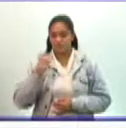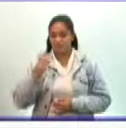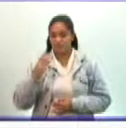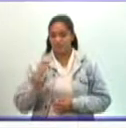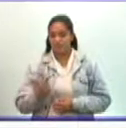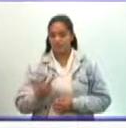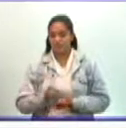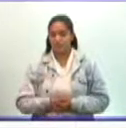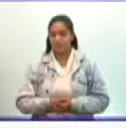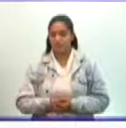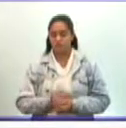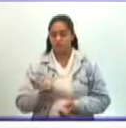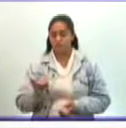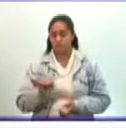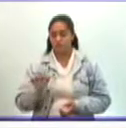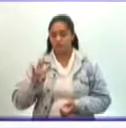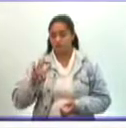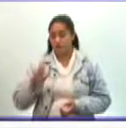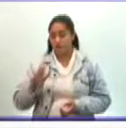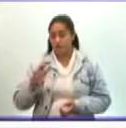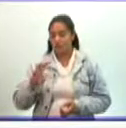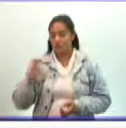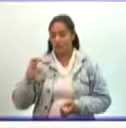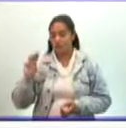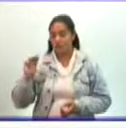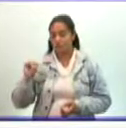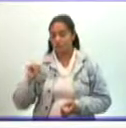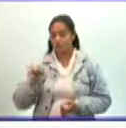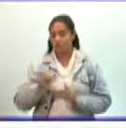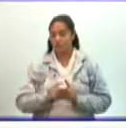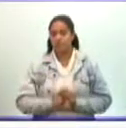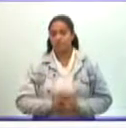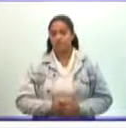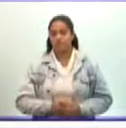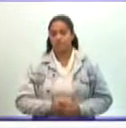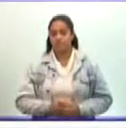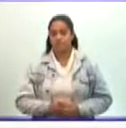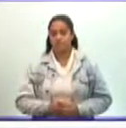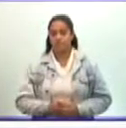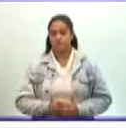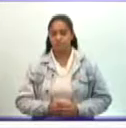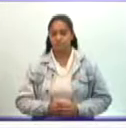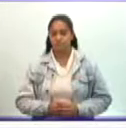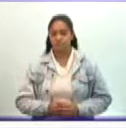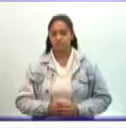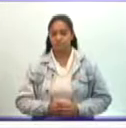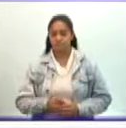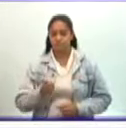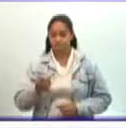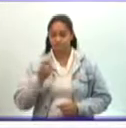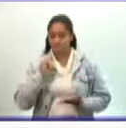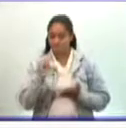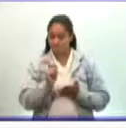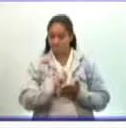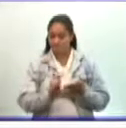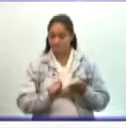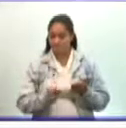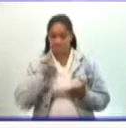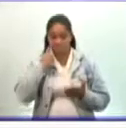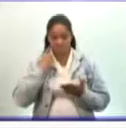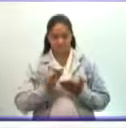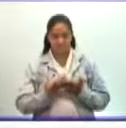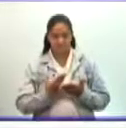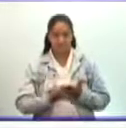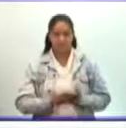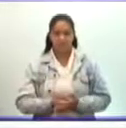X2 también su longitud es de 4 centímetros. Rápidamente comprueba tu